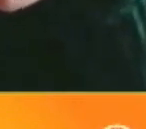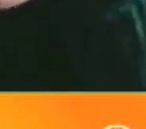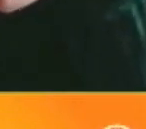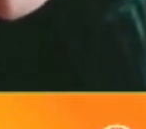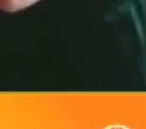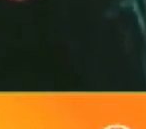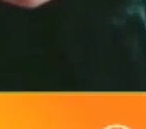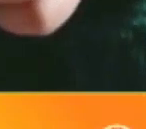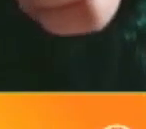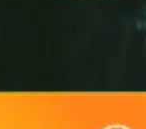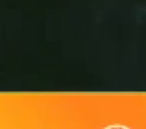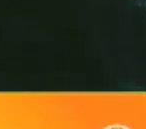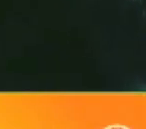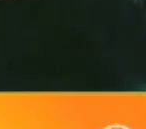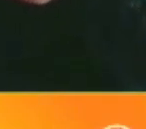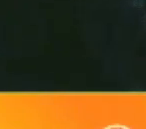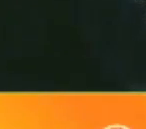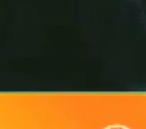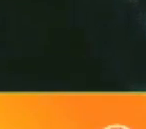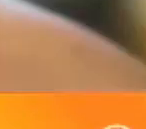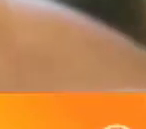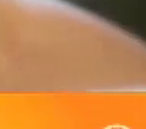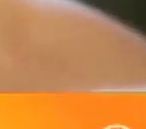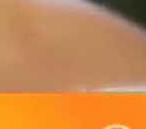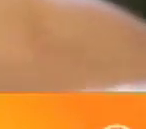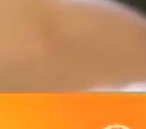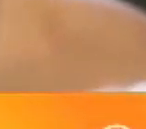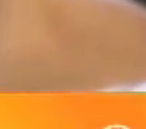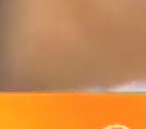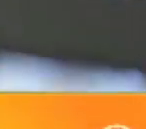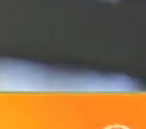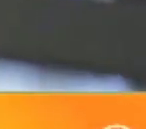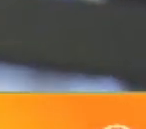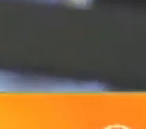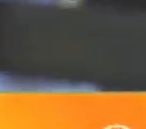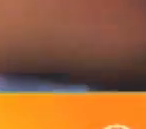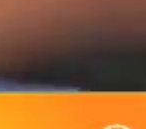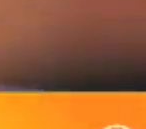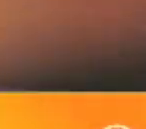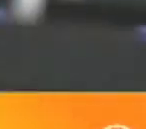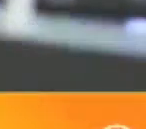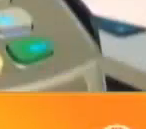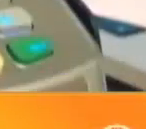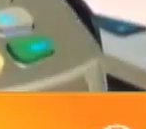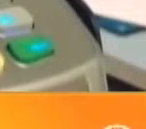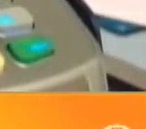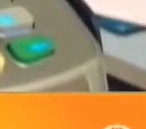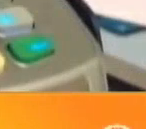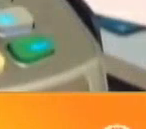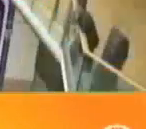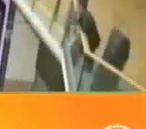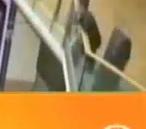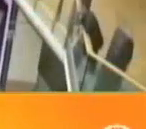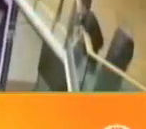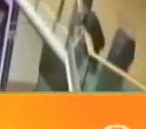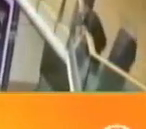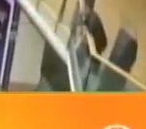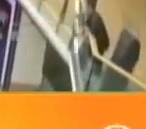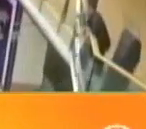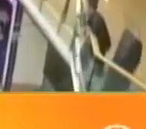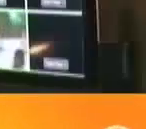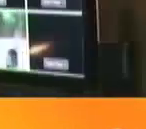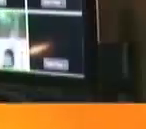más de 2,000 millones en 2023 en América del Norte Canadá Estados Unidos y México y latinoamérica